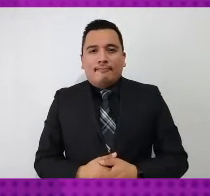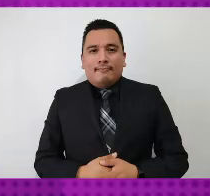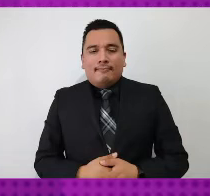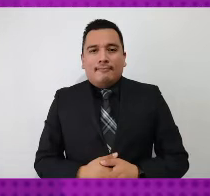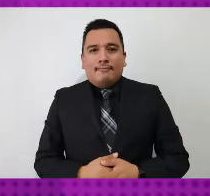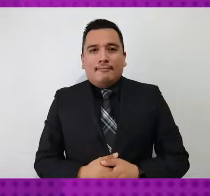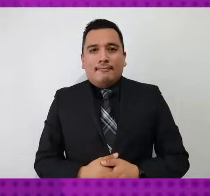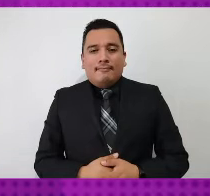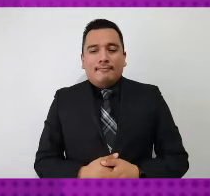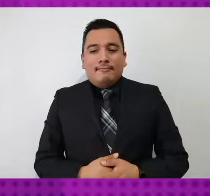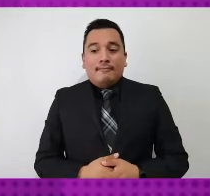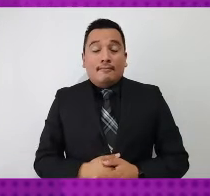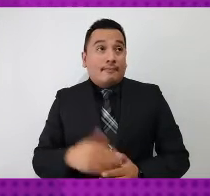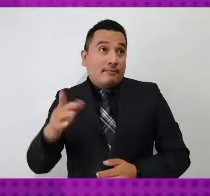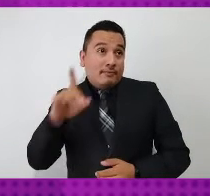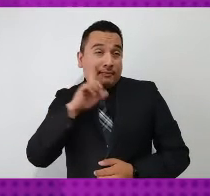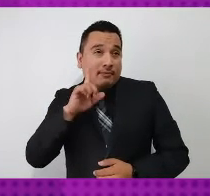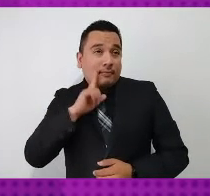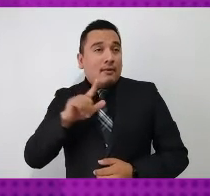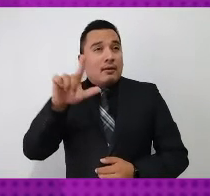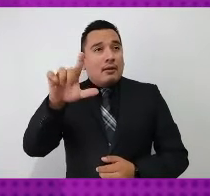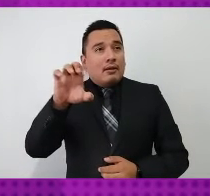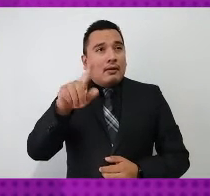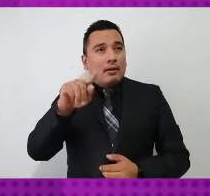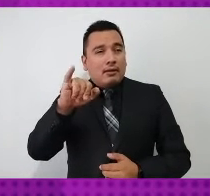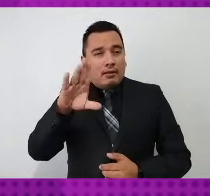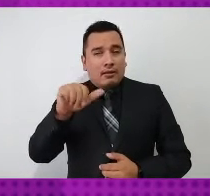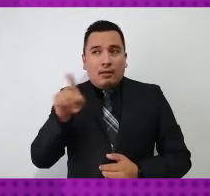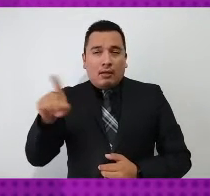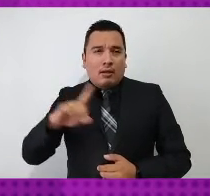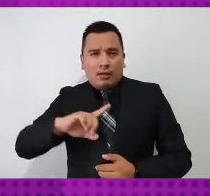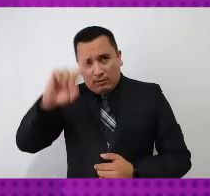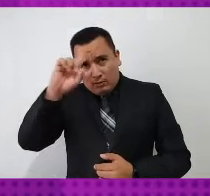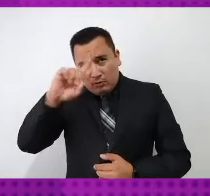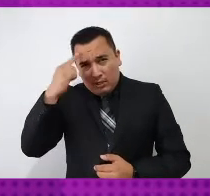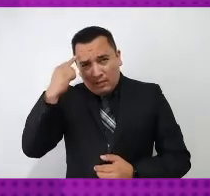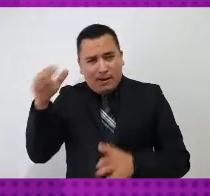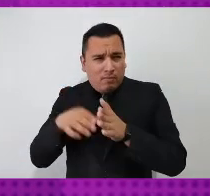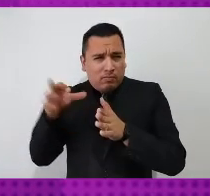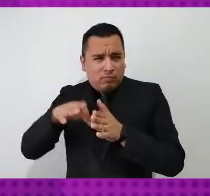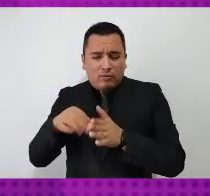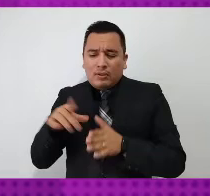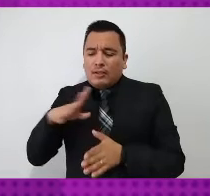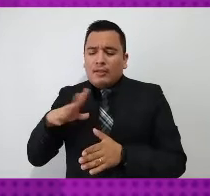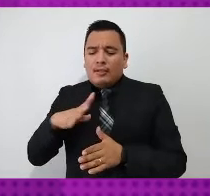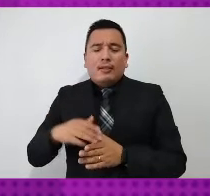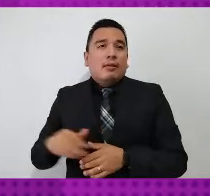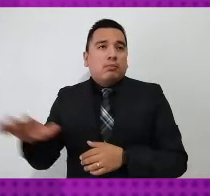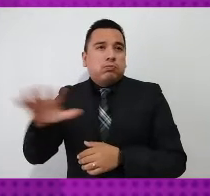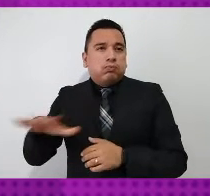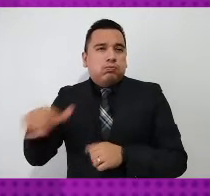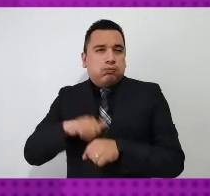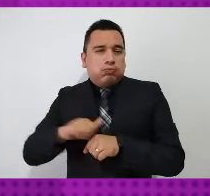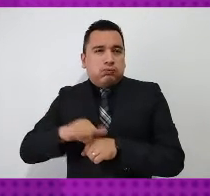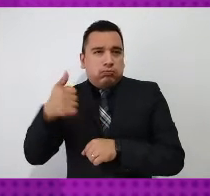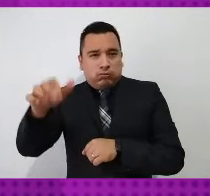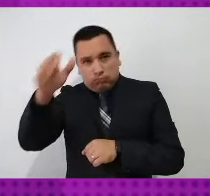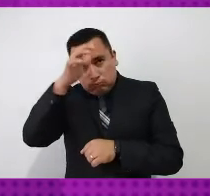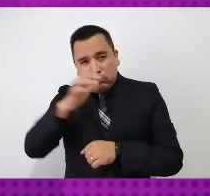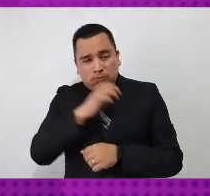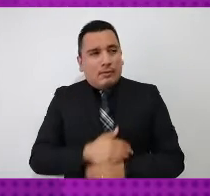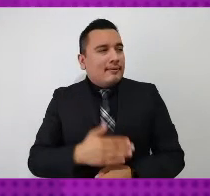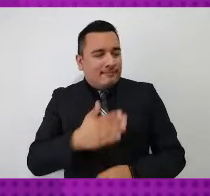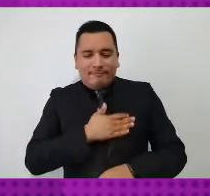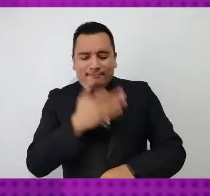leticia gonzález berúmen consejero electoral del distrito 06 en coahuila buenas tardes consejera buenas tardes a todos